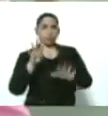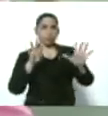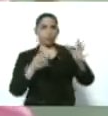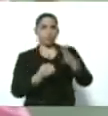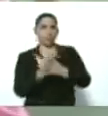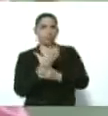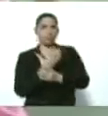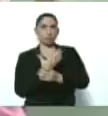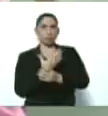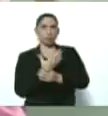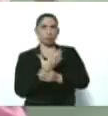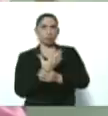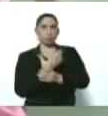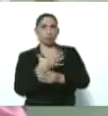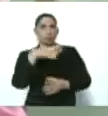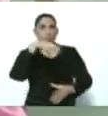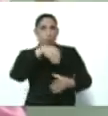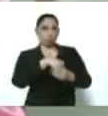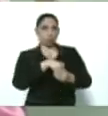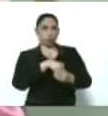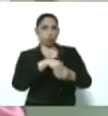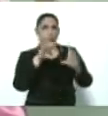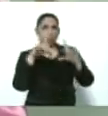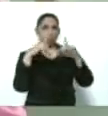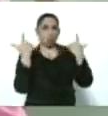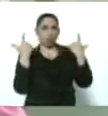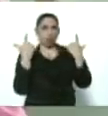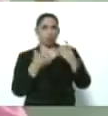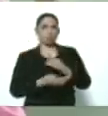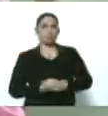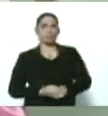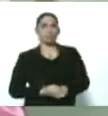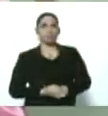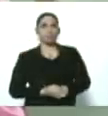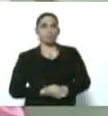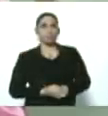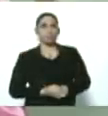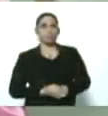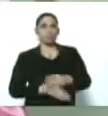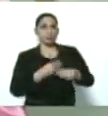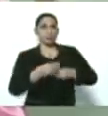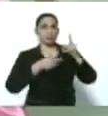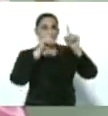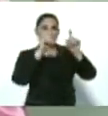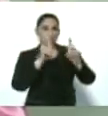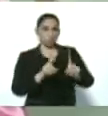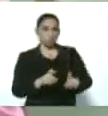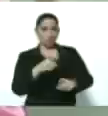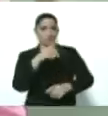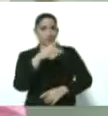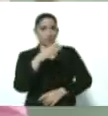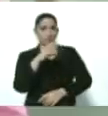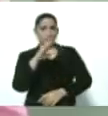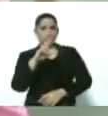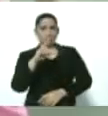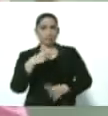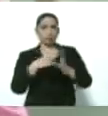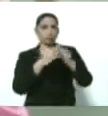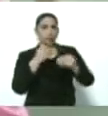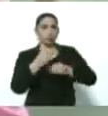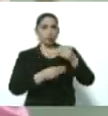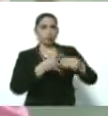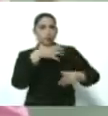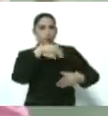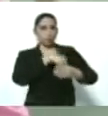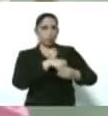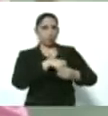el 9 de mayo, estaba en cuarentena en La Guaira, en Los Caracas. Le tomamos la prueba molecular, como a todos los que están haciendo la cuarentena